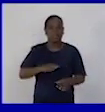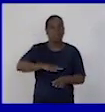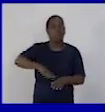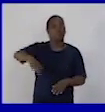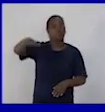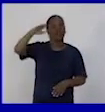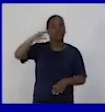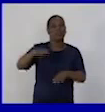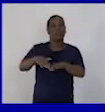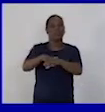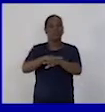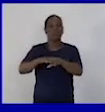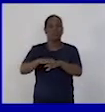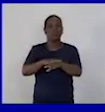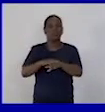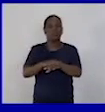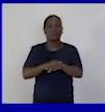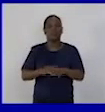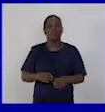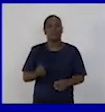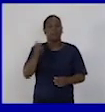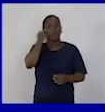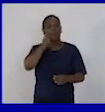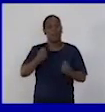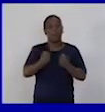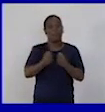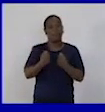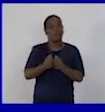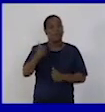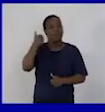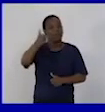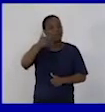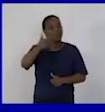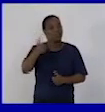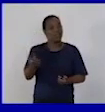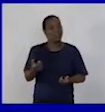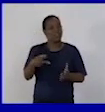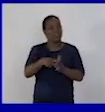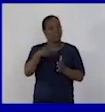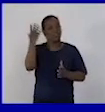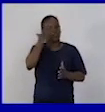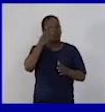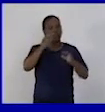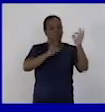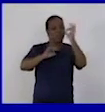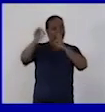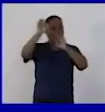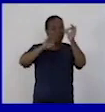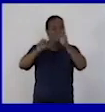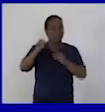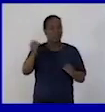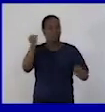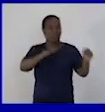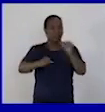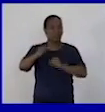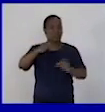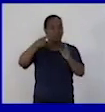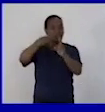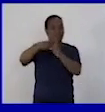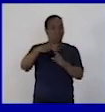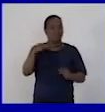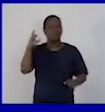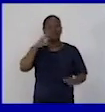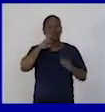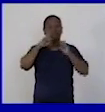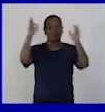de contacto aumentarían la probabilidad de choques efectivos o las colisiones efectivas entre las partículas de las sustancias reaccionantes,